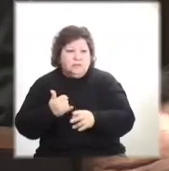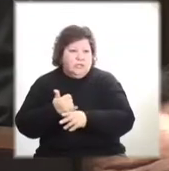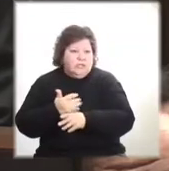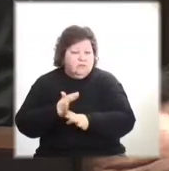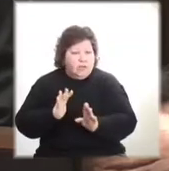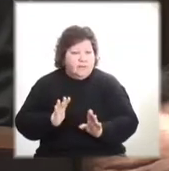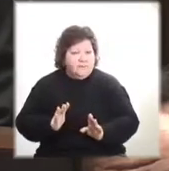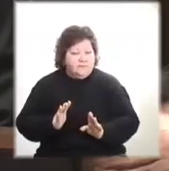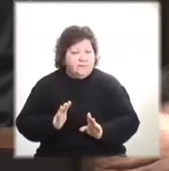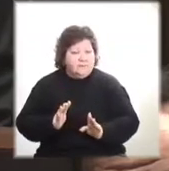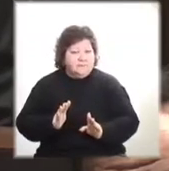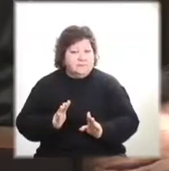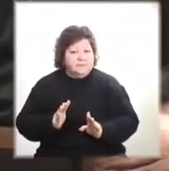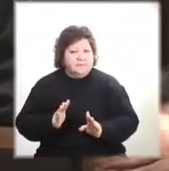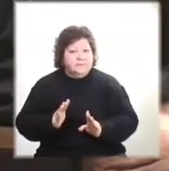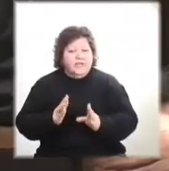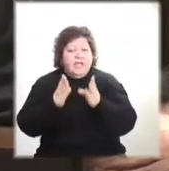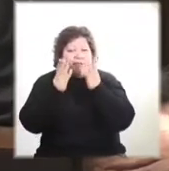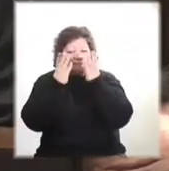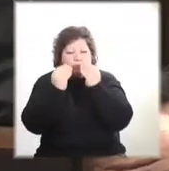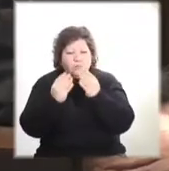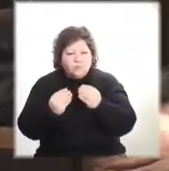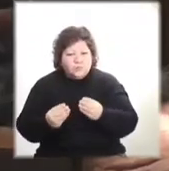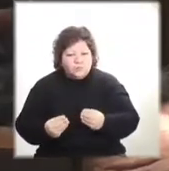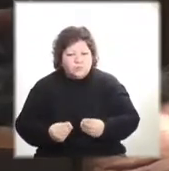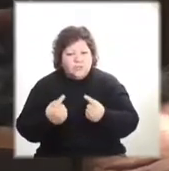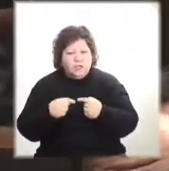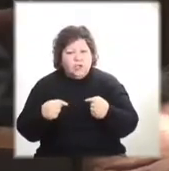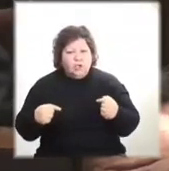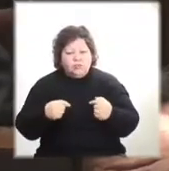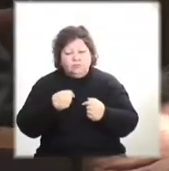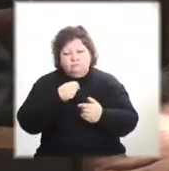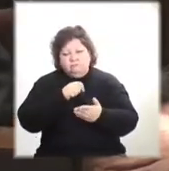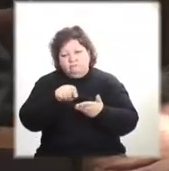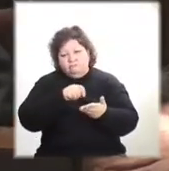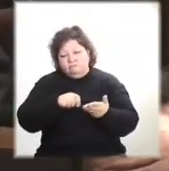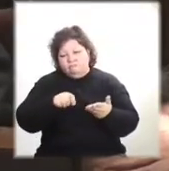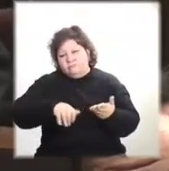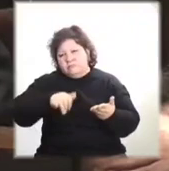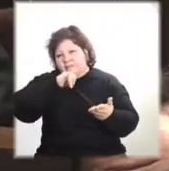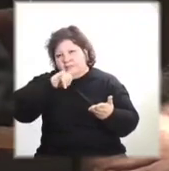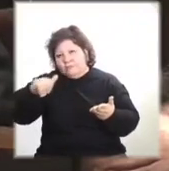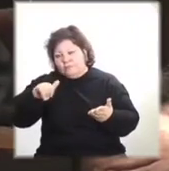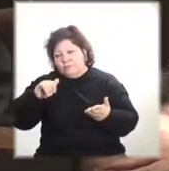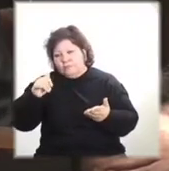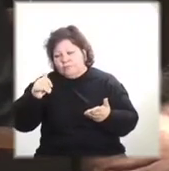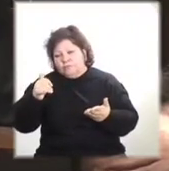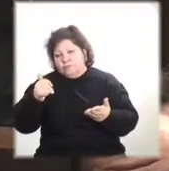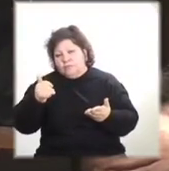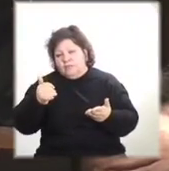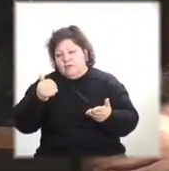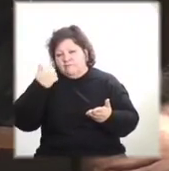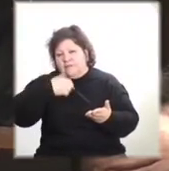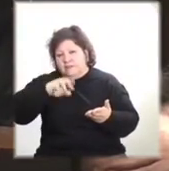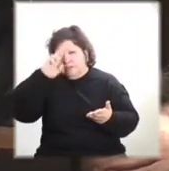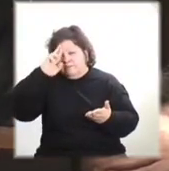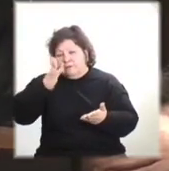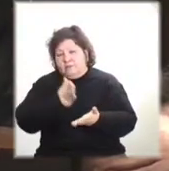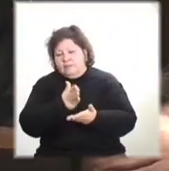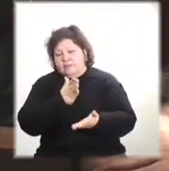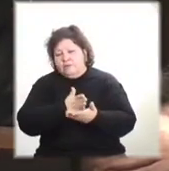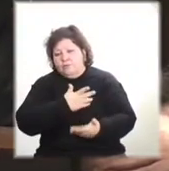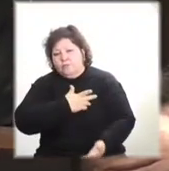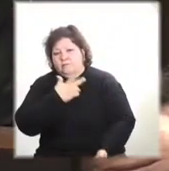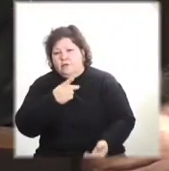así tienen una decenas de dictámenes en el cual han denunciado la violación de derechos humanos y ninguna llegó al Poder